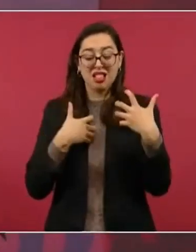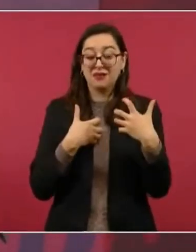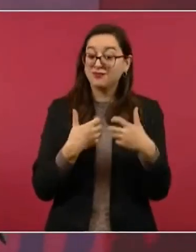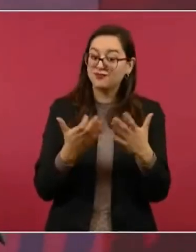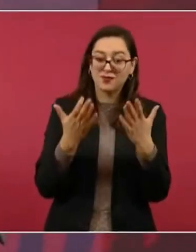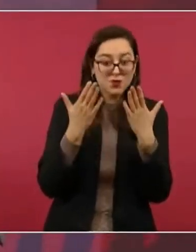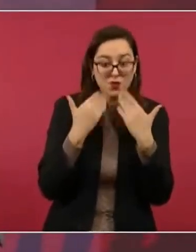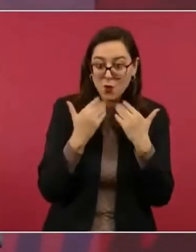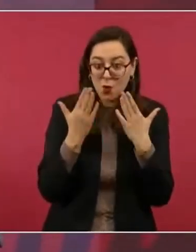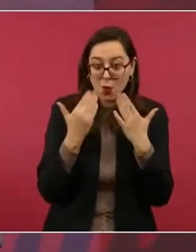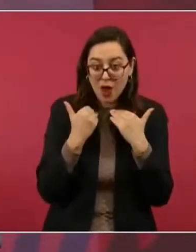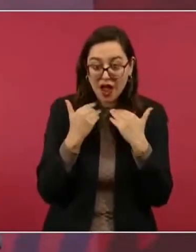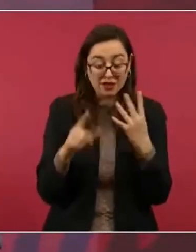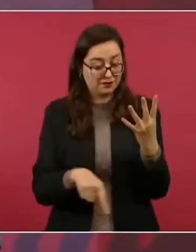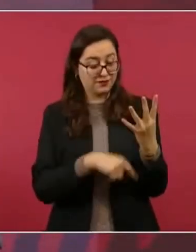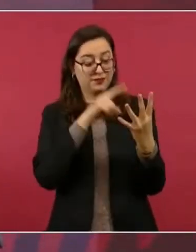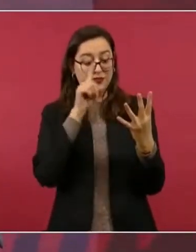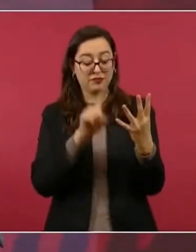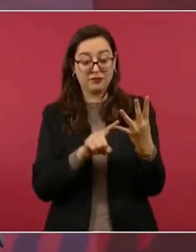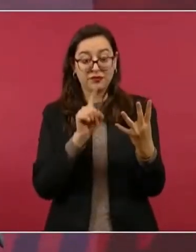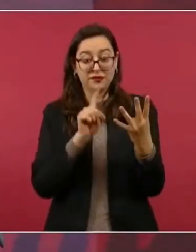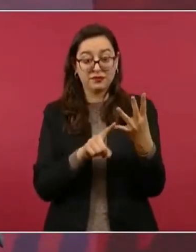Y tienen establecido